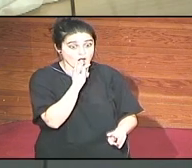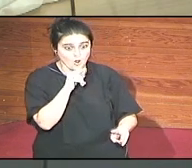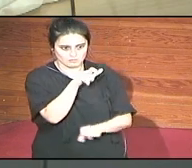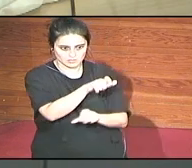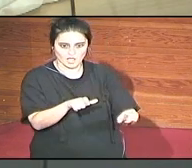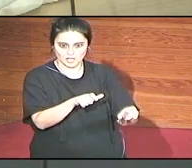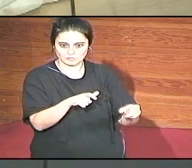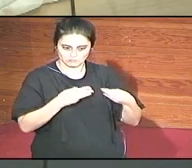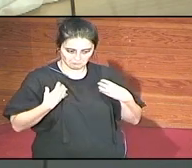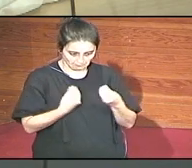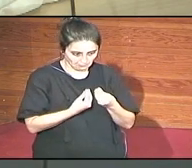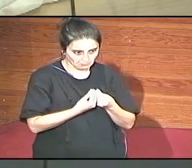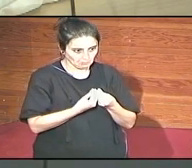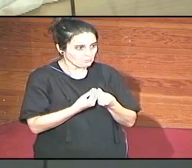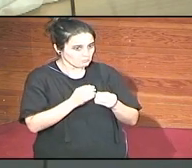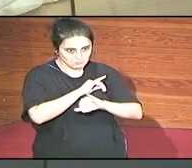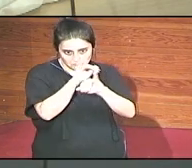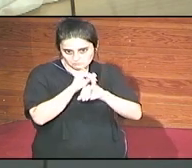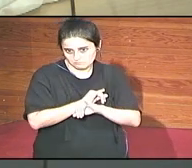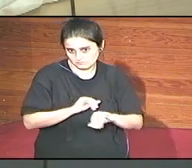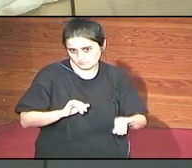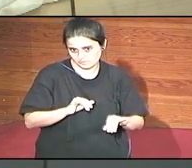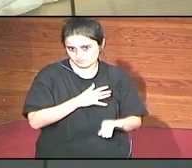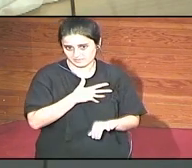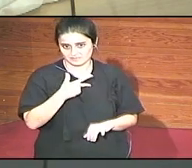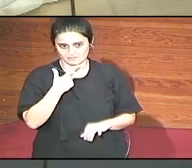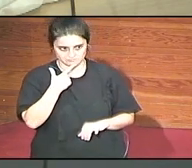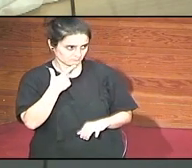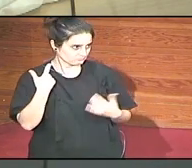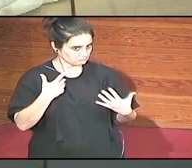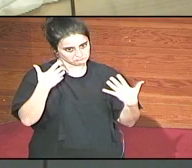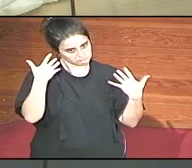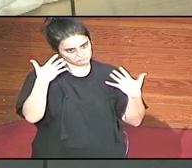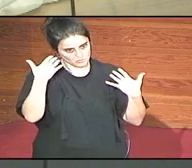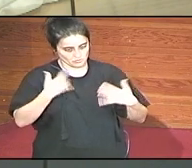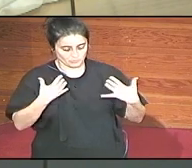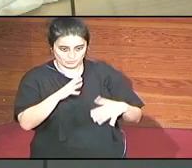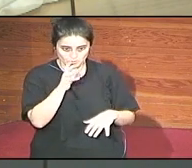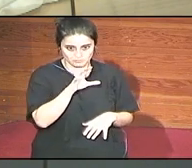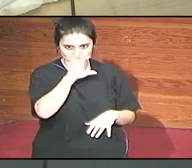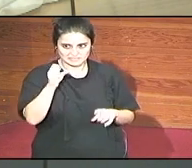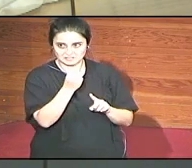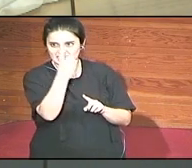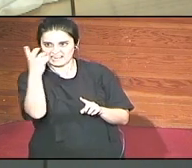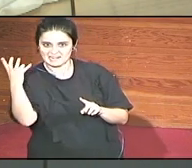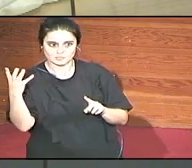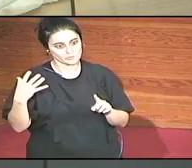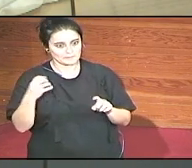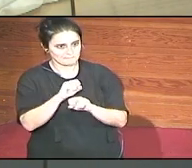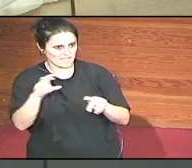eso tiene un mérito es un país que funciona y que es un país que está mucho mejor que los países de alrededor la gente vive bien la